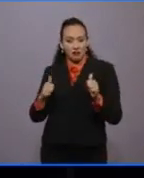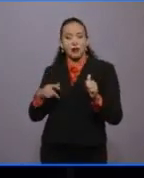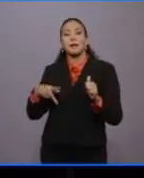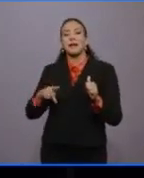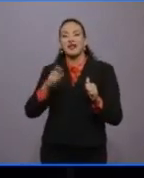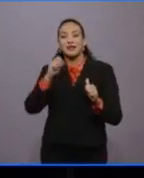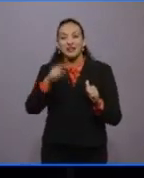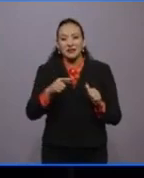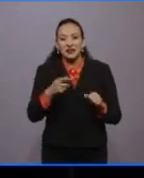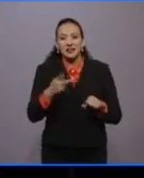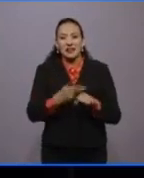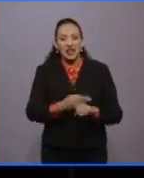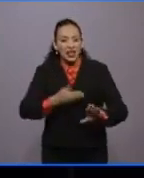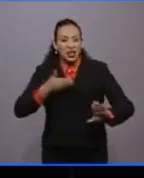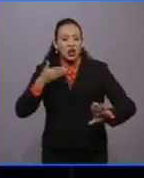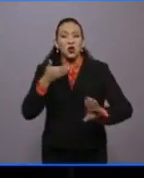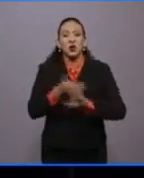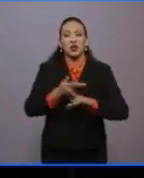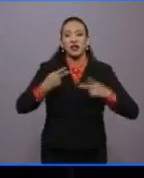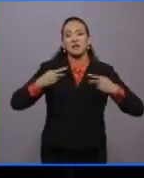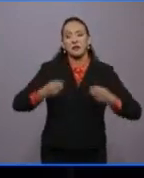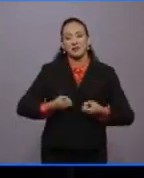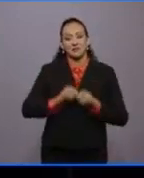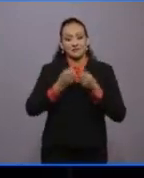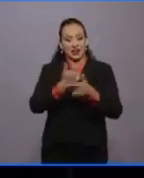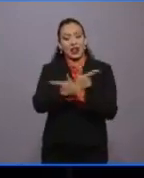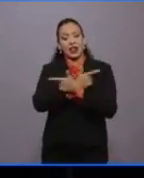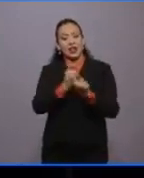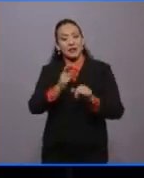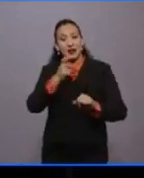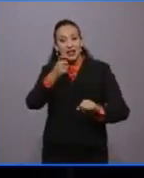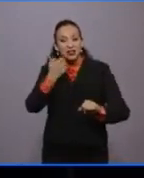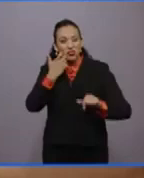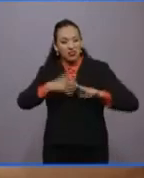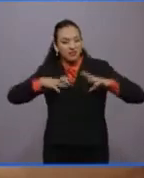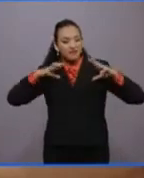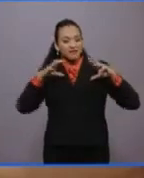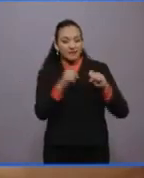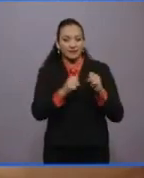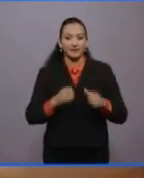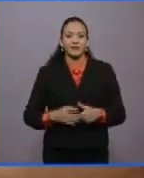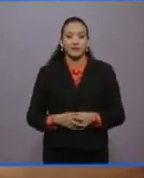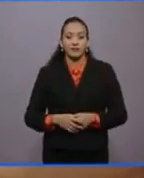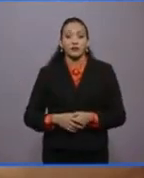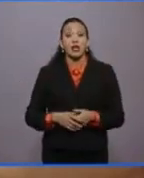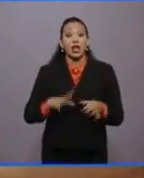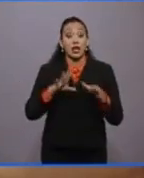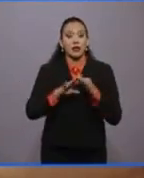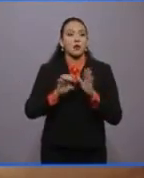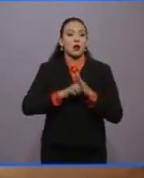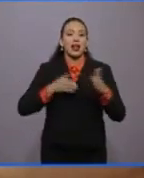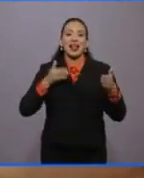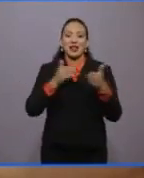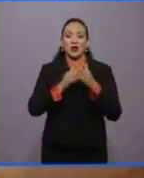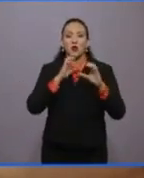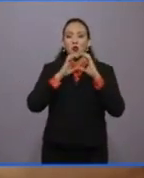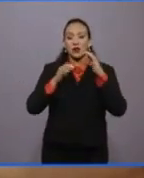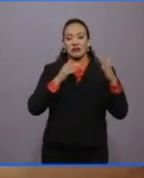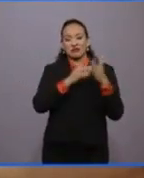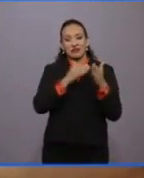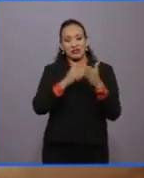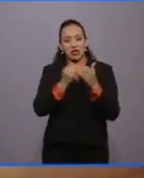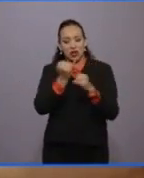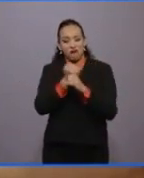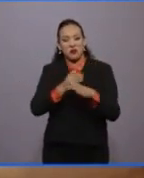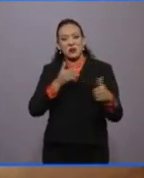una embestida contra la libertad de expresión y el derecho a saber. Al hablar de barreras informativas como